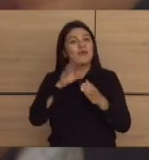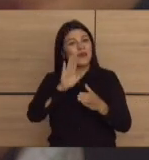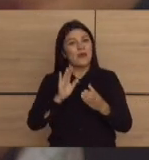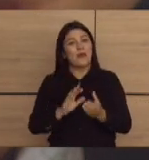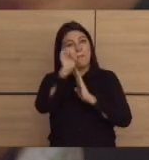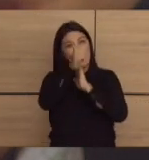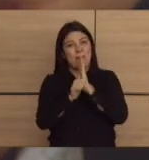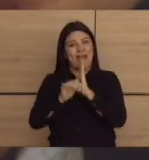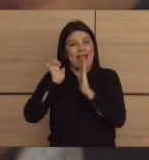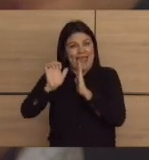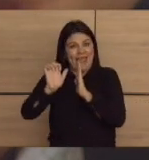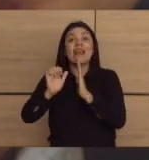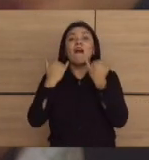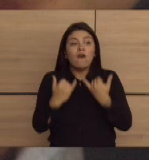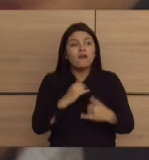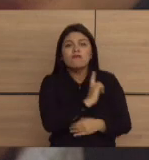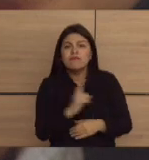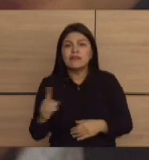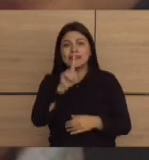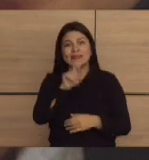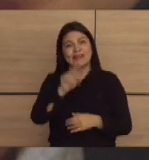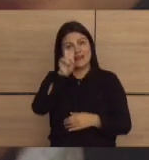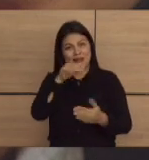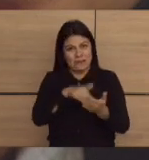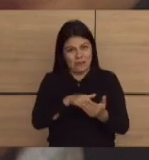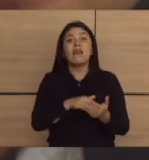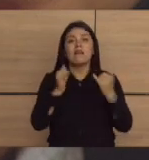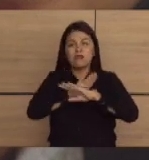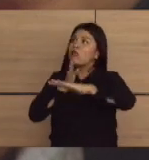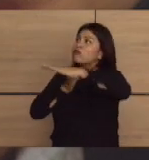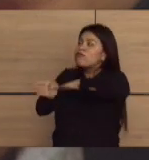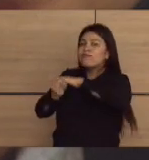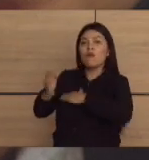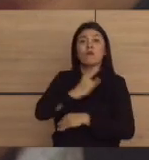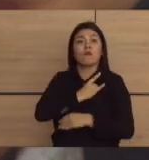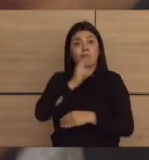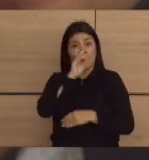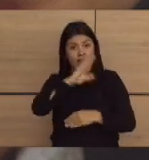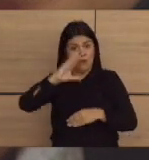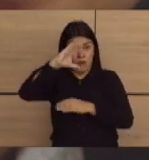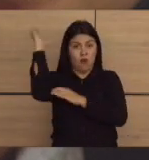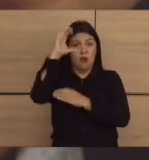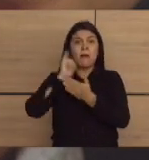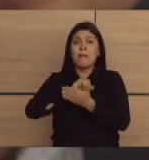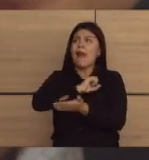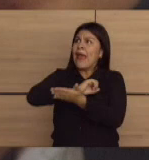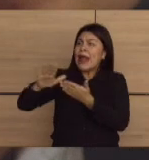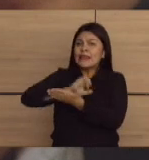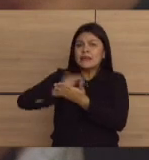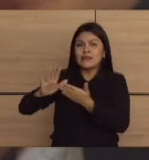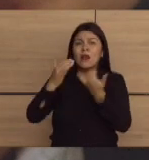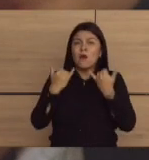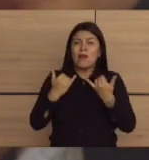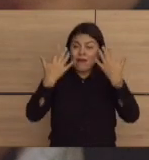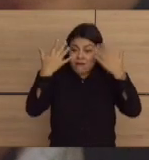tenemos 67 mil jóvenes que están llegando gratuitamente a las universidades de Colombia, y queremos llegar a 80 mil al